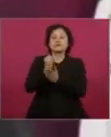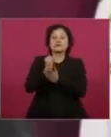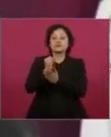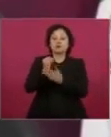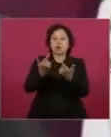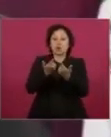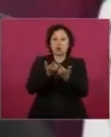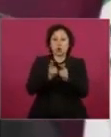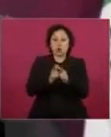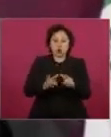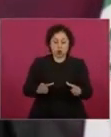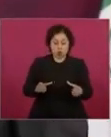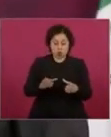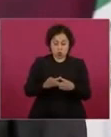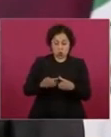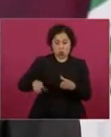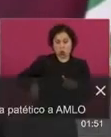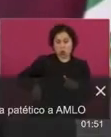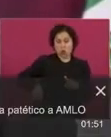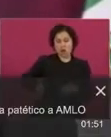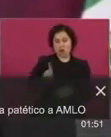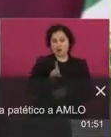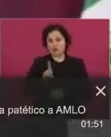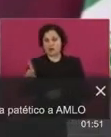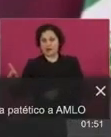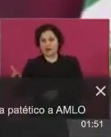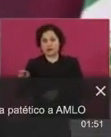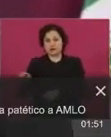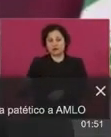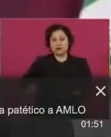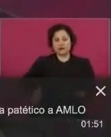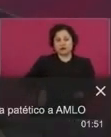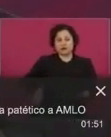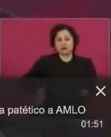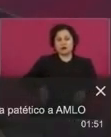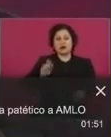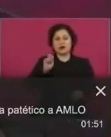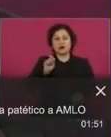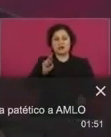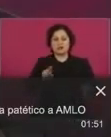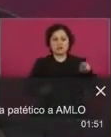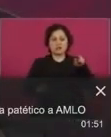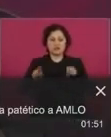No estoy de acuerdo con los gobiernos clasistas, racistas.